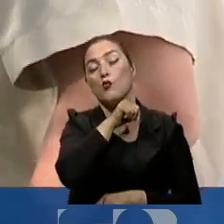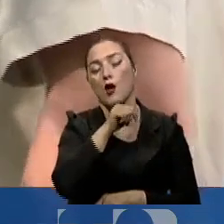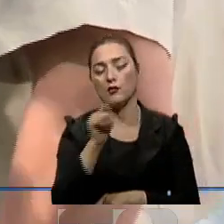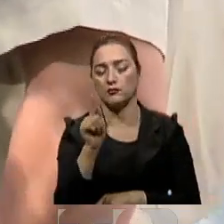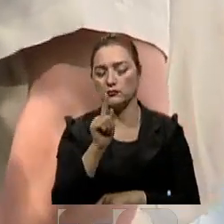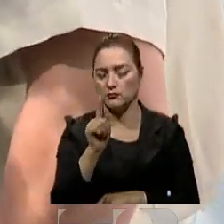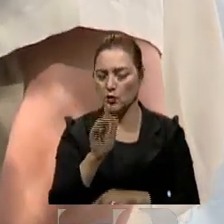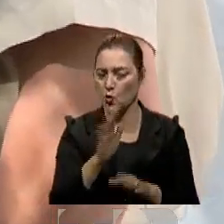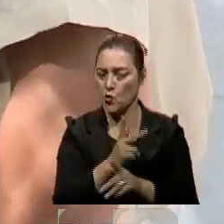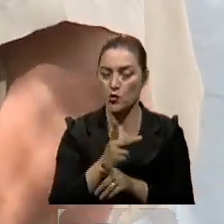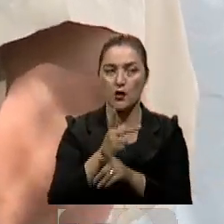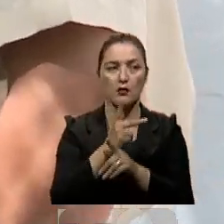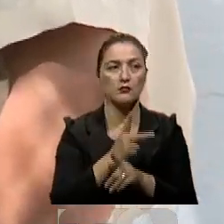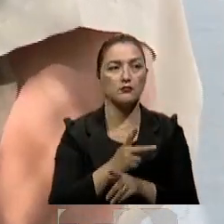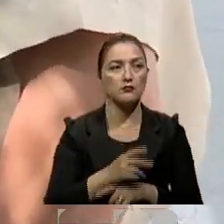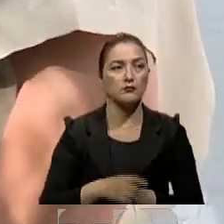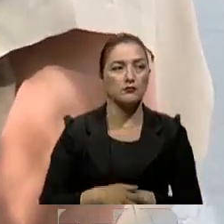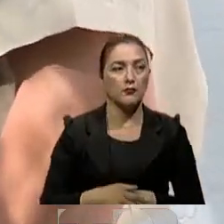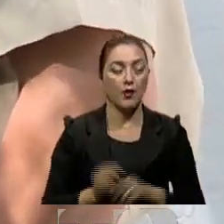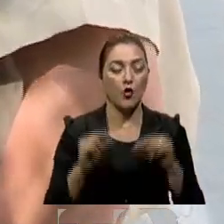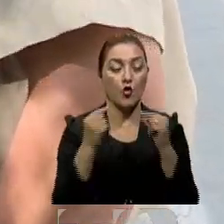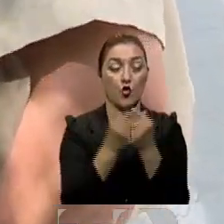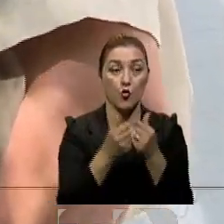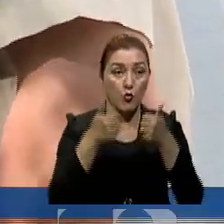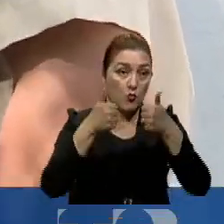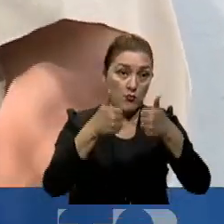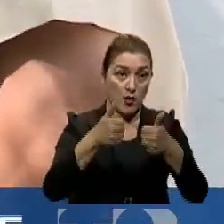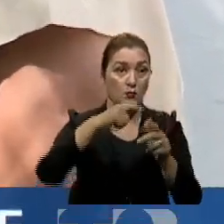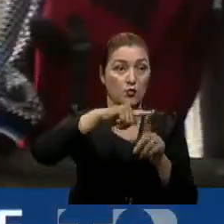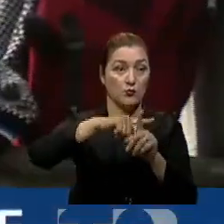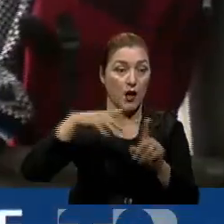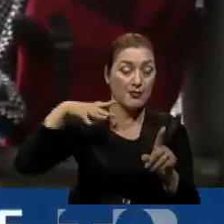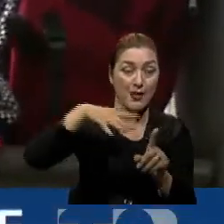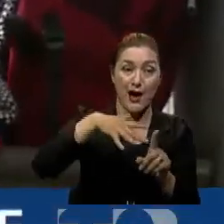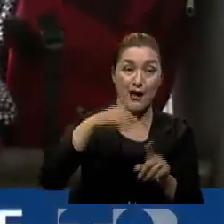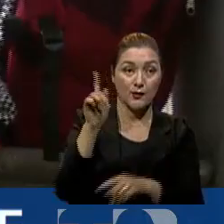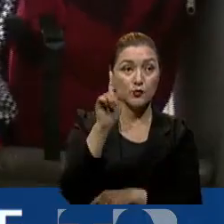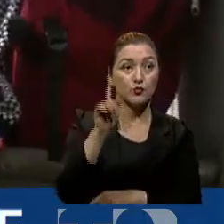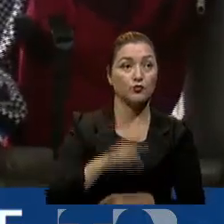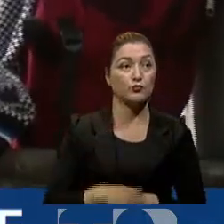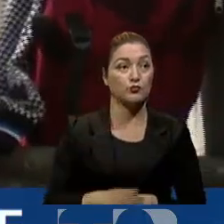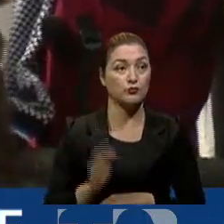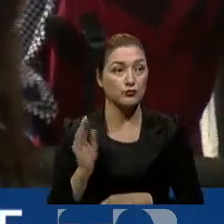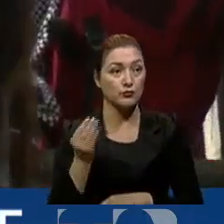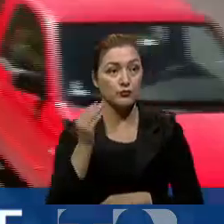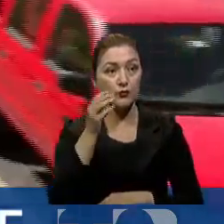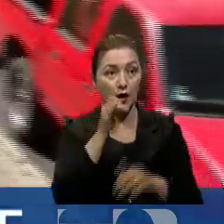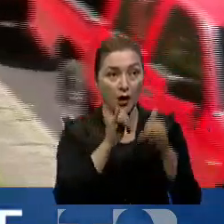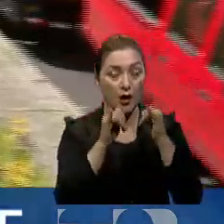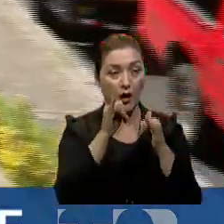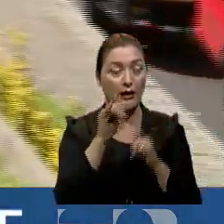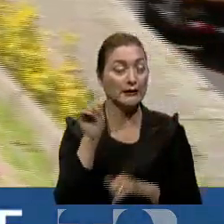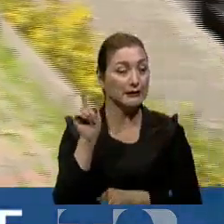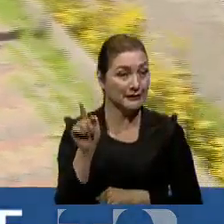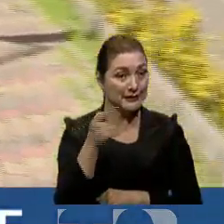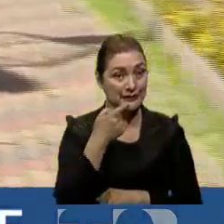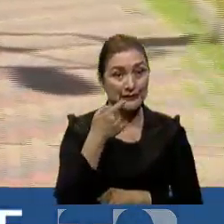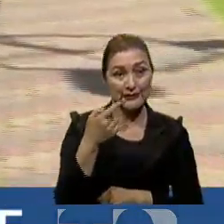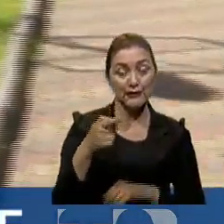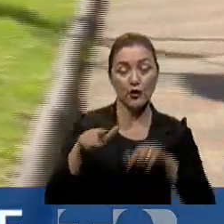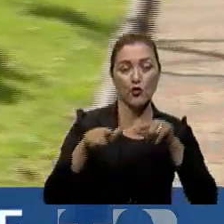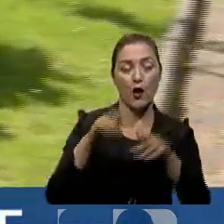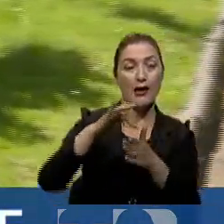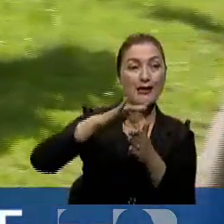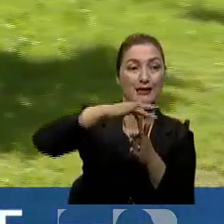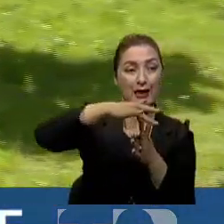¿sí? Ahorita ventajosamente están en grupo, no les van a atacar. Los jóvenes no estaban libando, pero aseguran que este sector